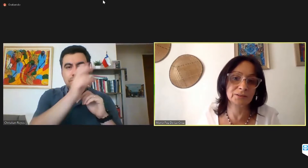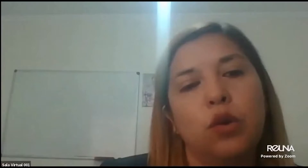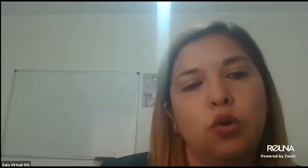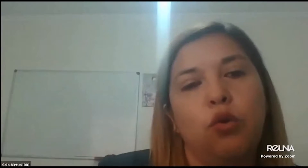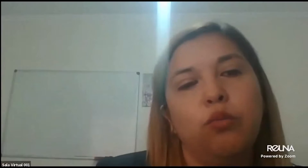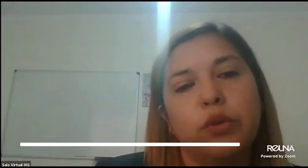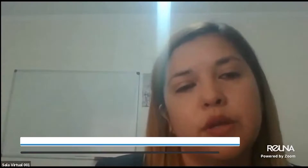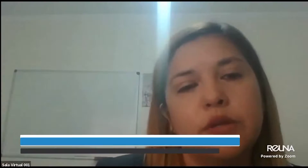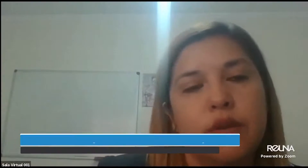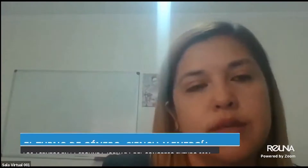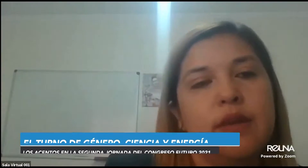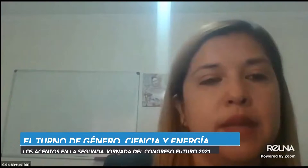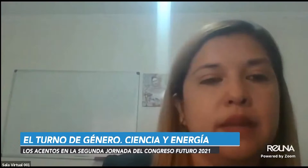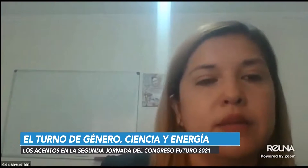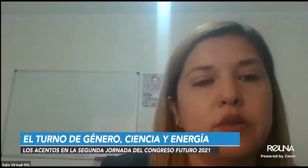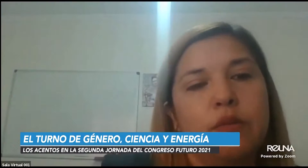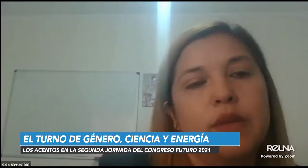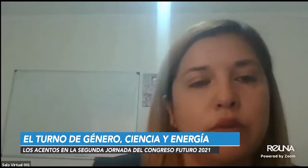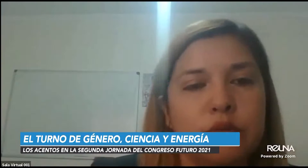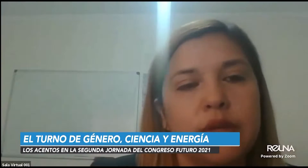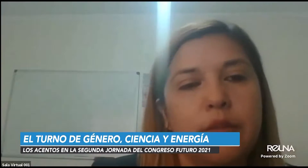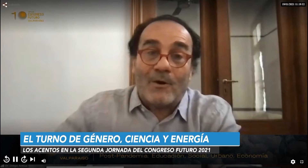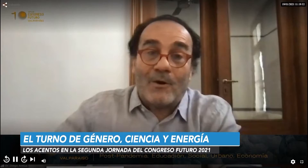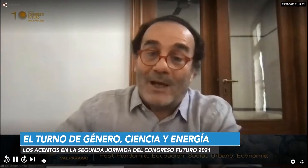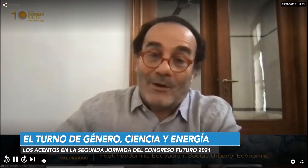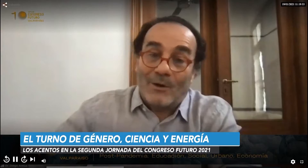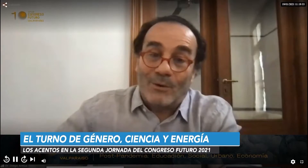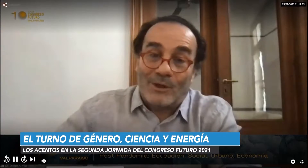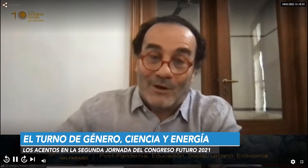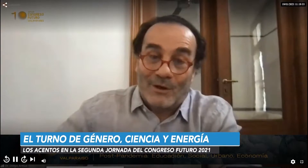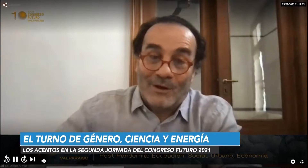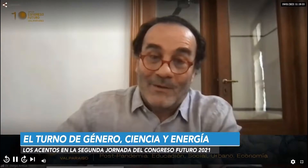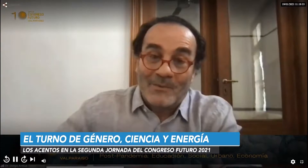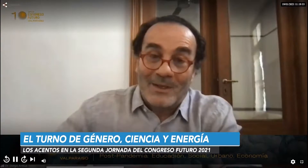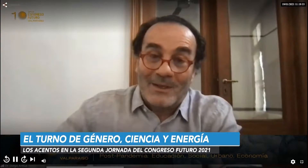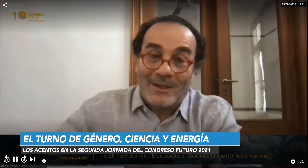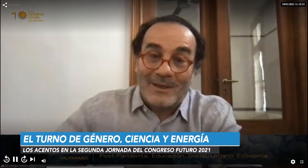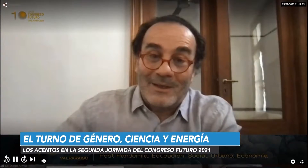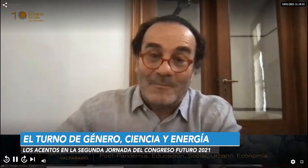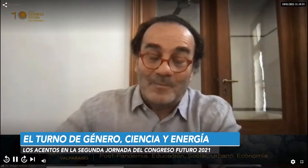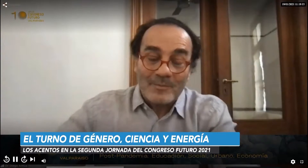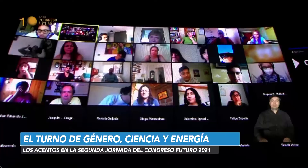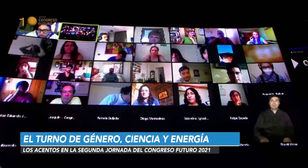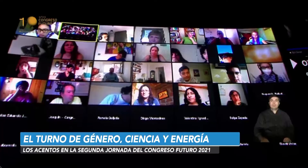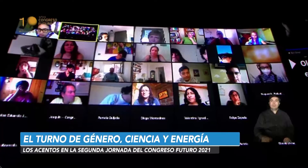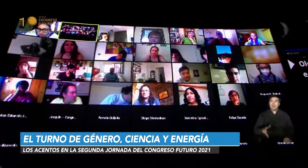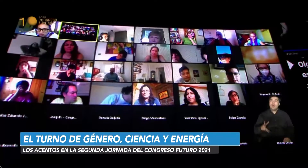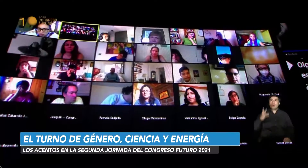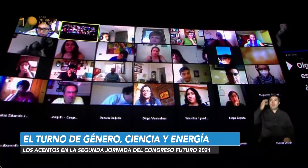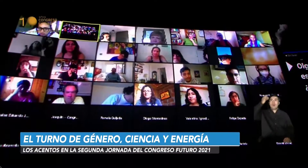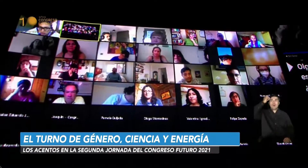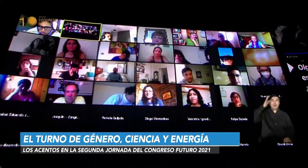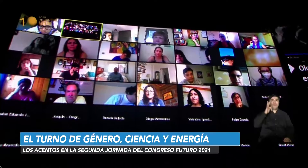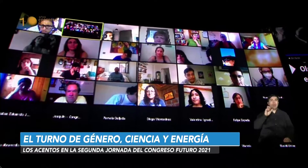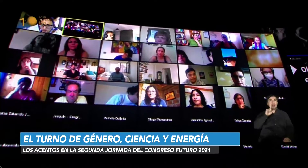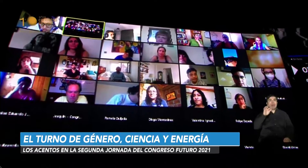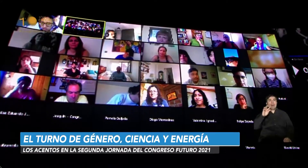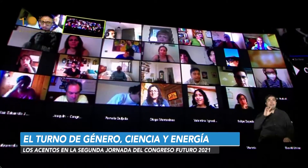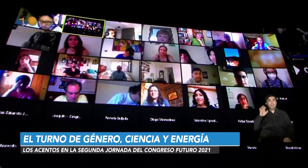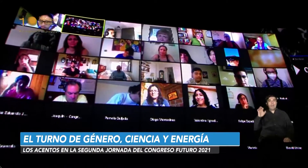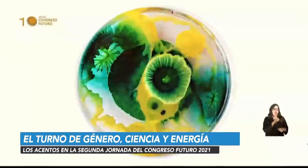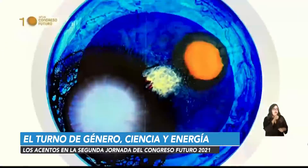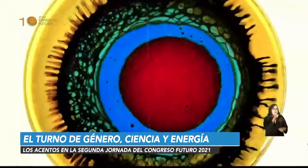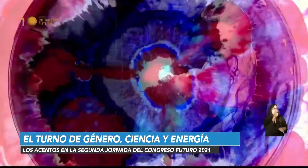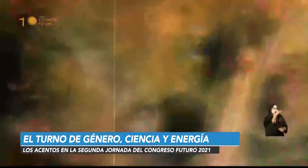en regiones también hubo actividad la segunda jornada del congreso futuro 2021 llegó en esta oportunidad a coquimbo y valparaíso mientras en el